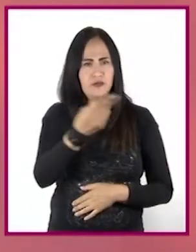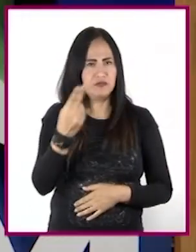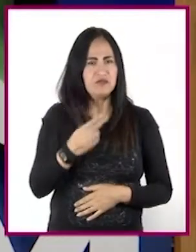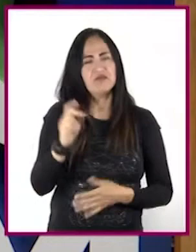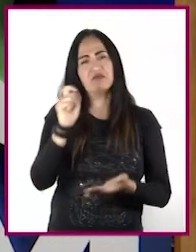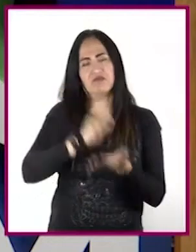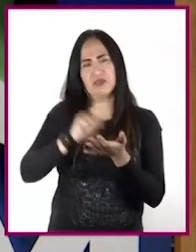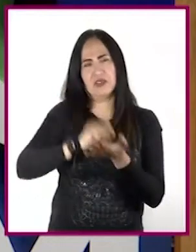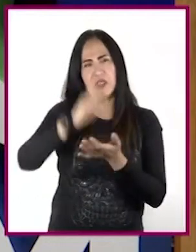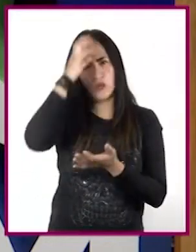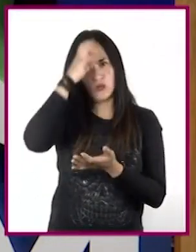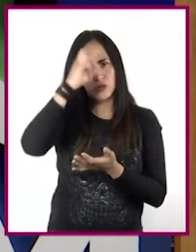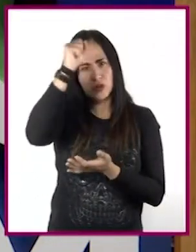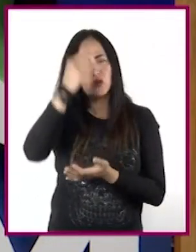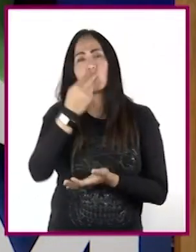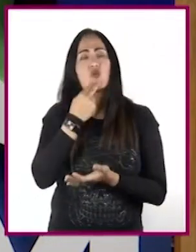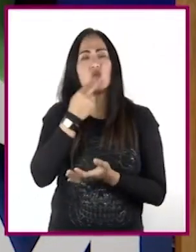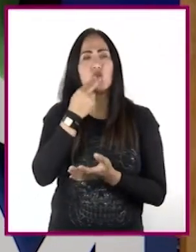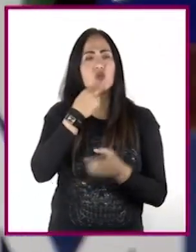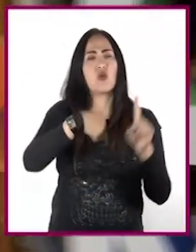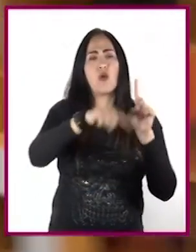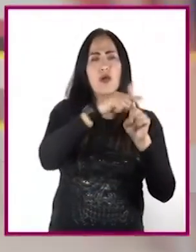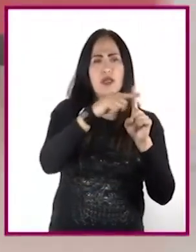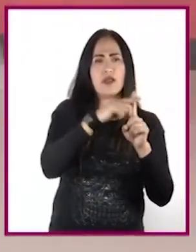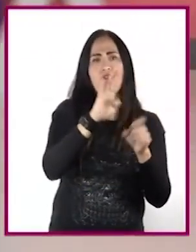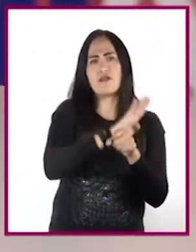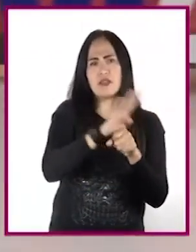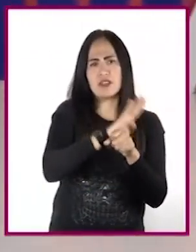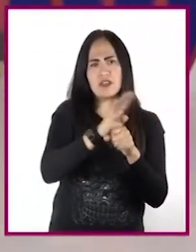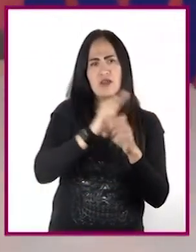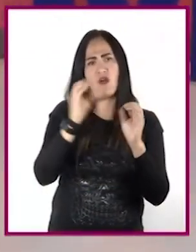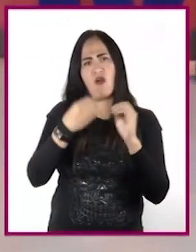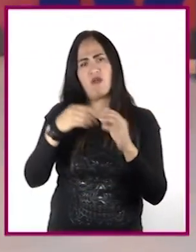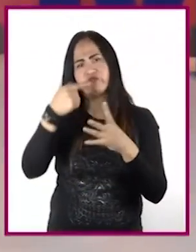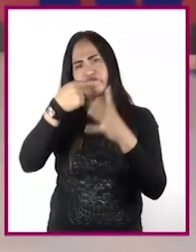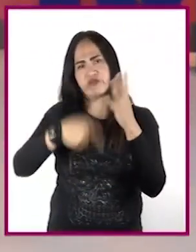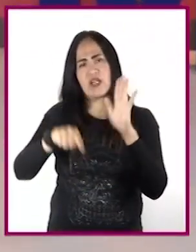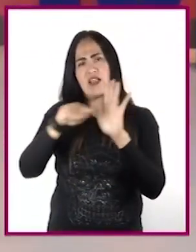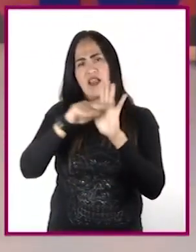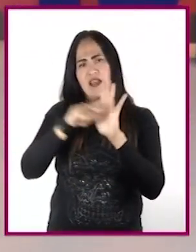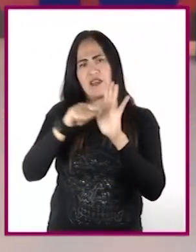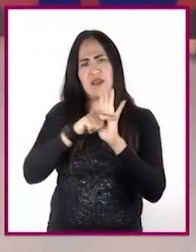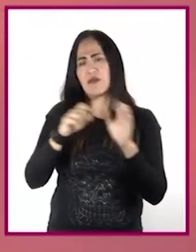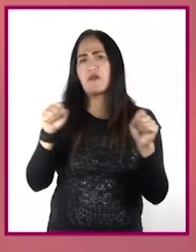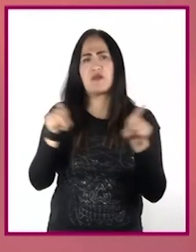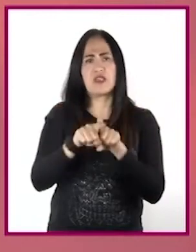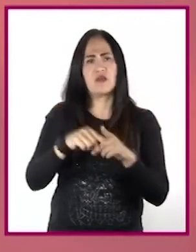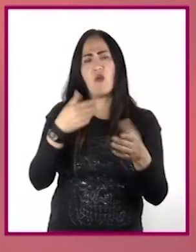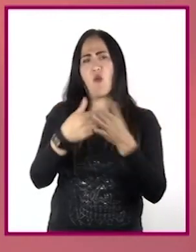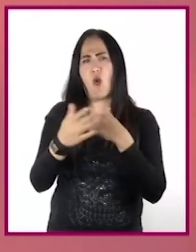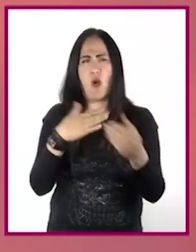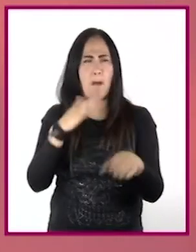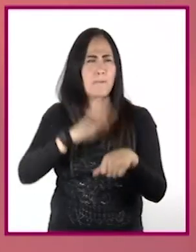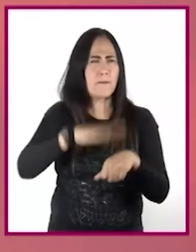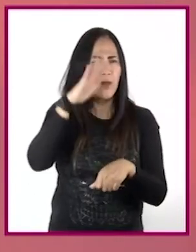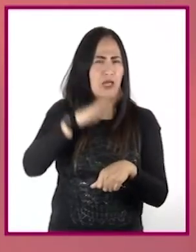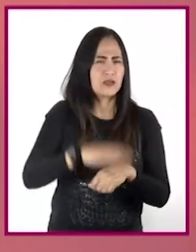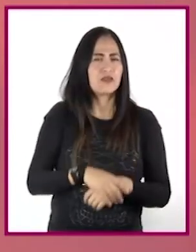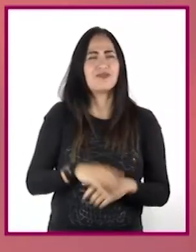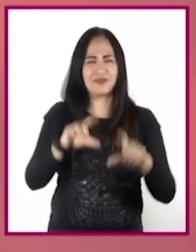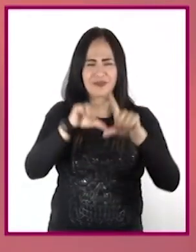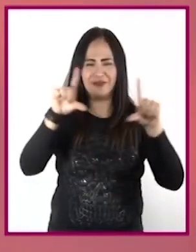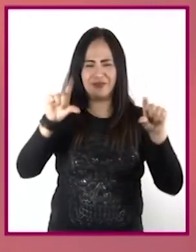conceptos, usos, ventajas, desventajas y, por supuesto, llegar a las nuevas tendencias. Leamos un